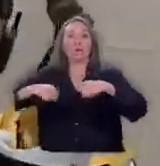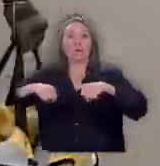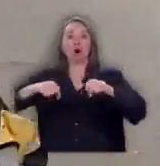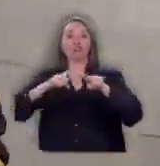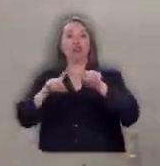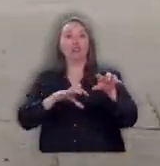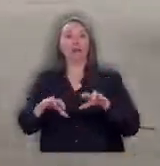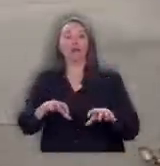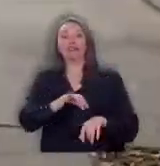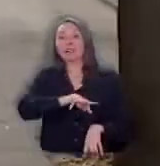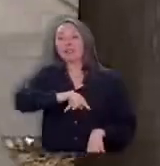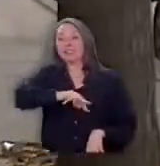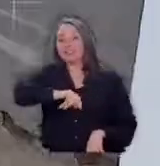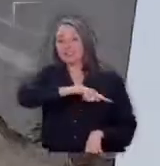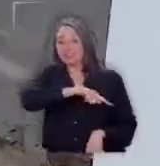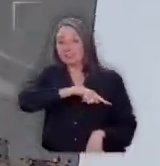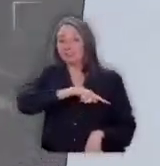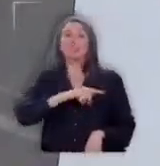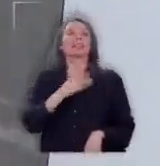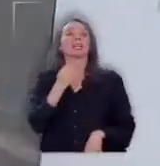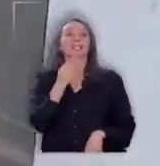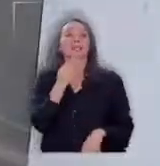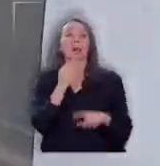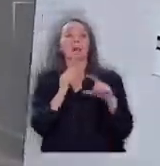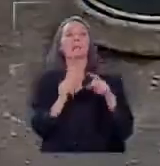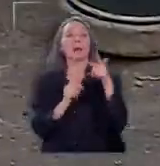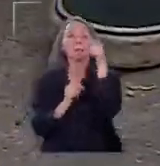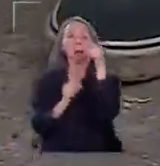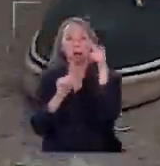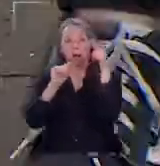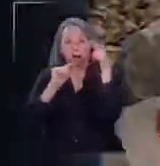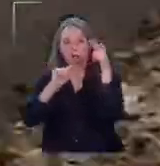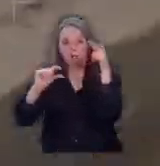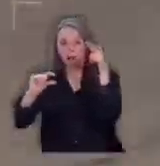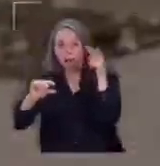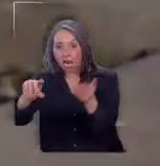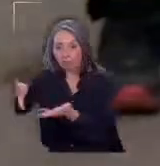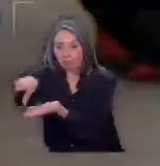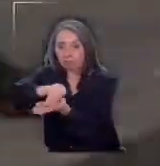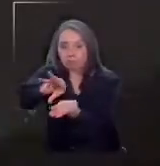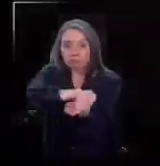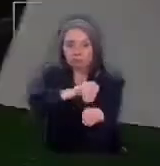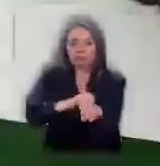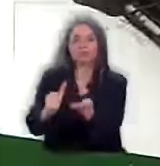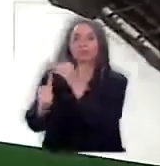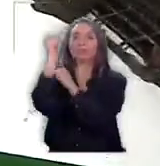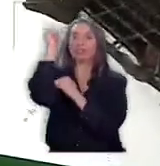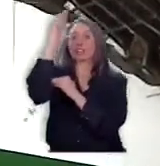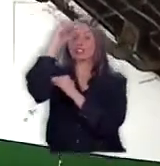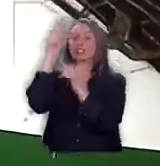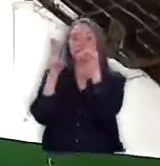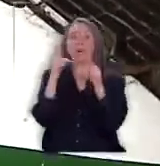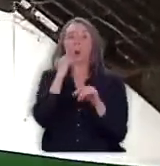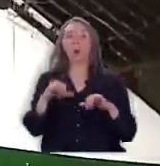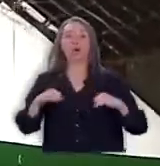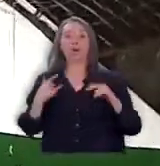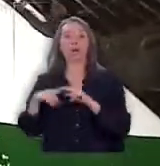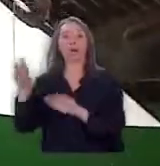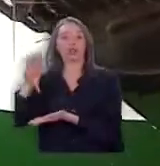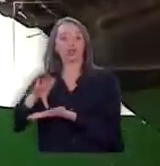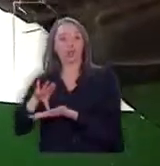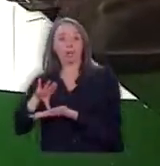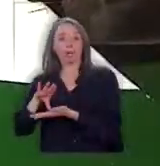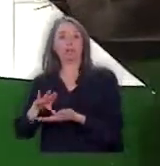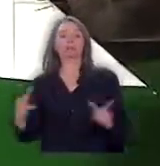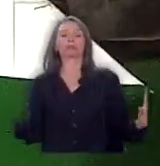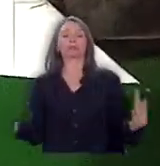otros artículos así como también casquillos de las balas percut adas durante la noche momento en que un adolescente extranjero